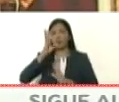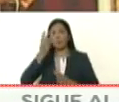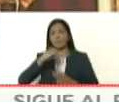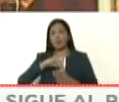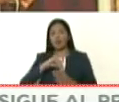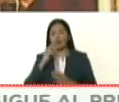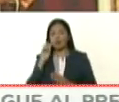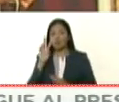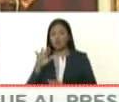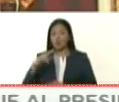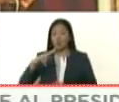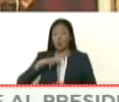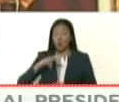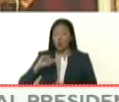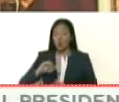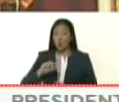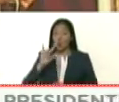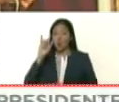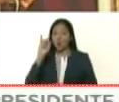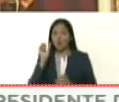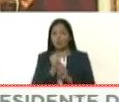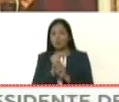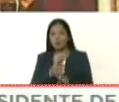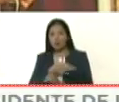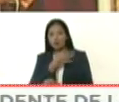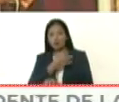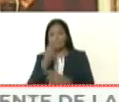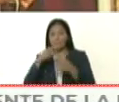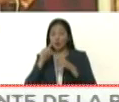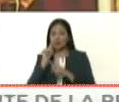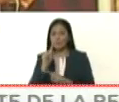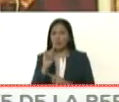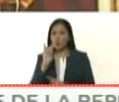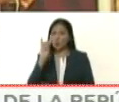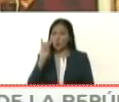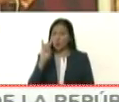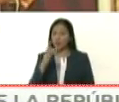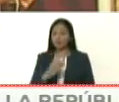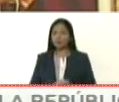un buen lunes de trabajo social, pero también ha sido un lunes